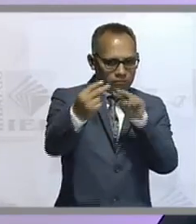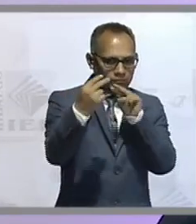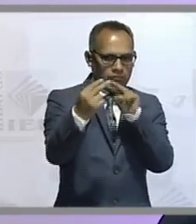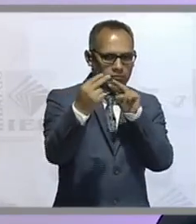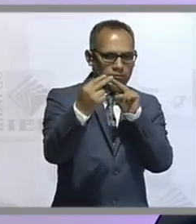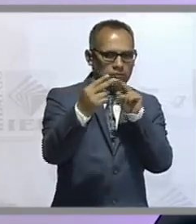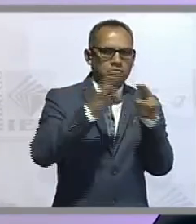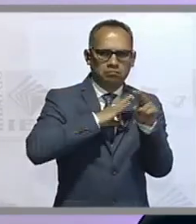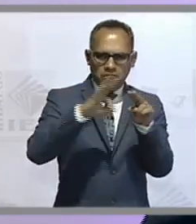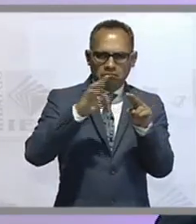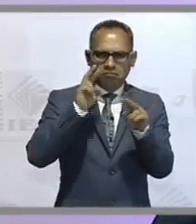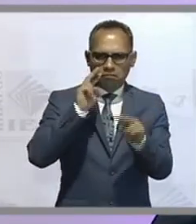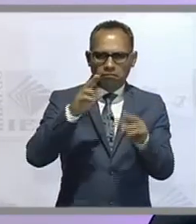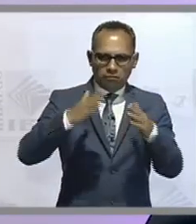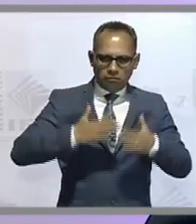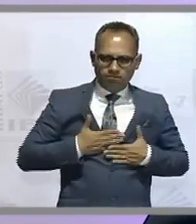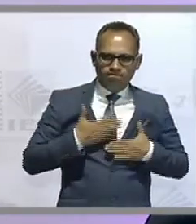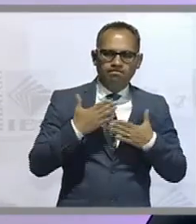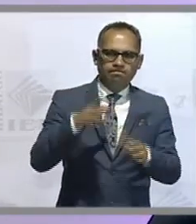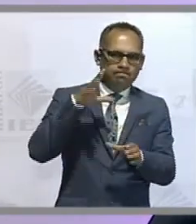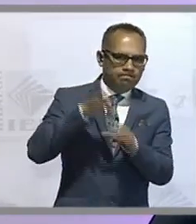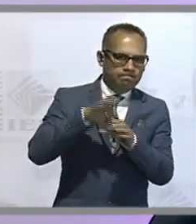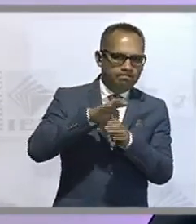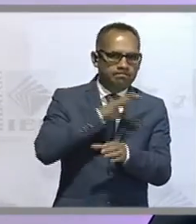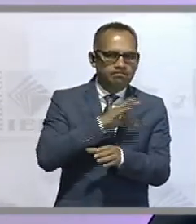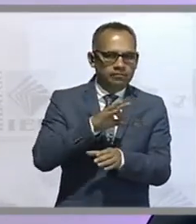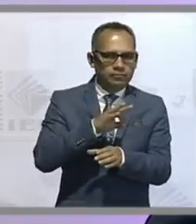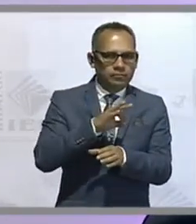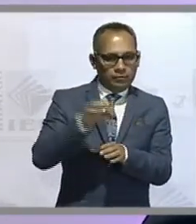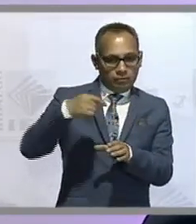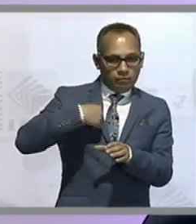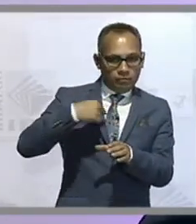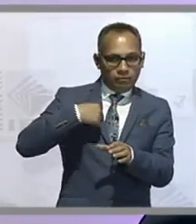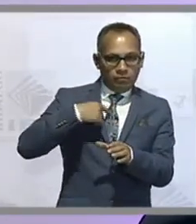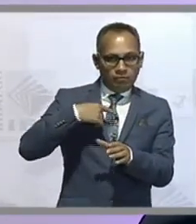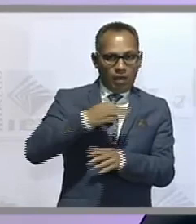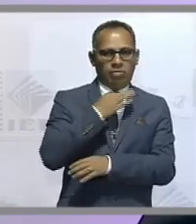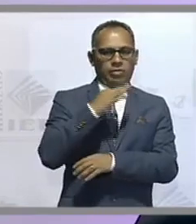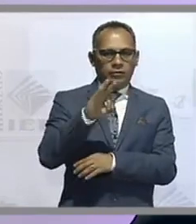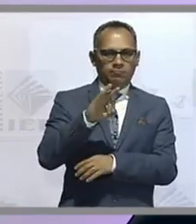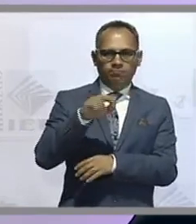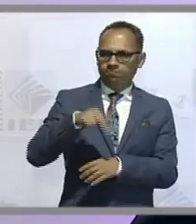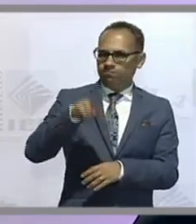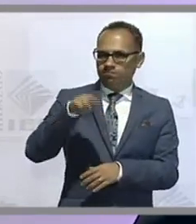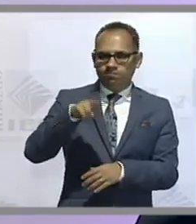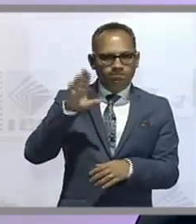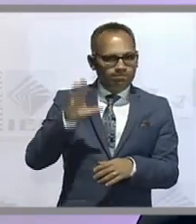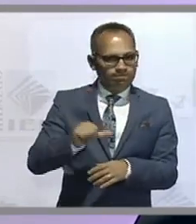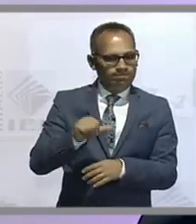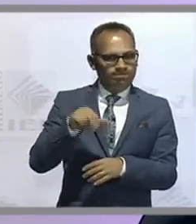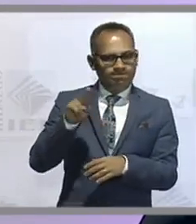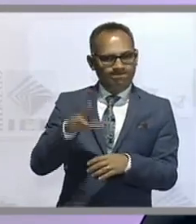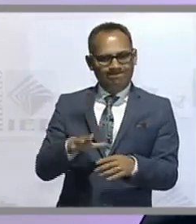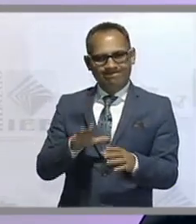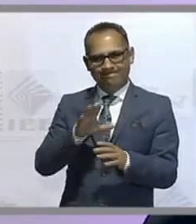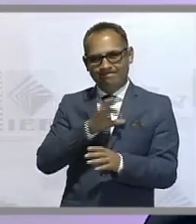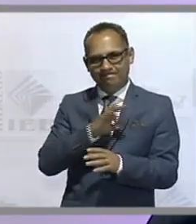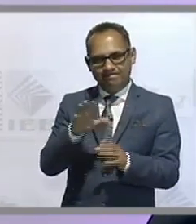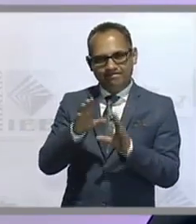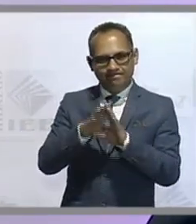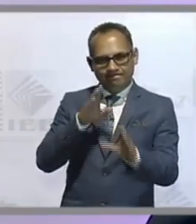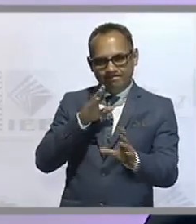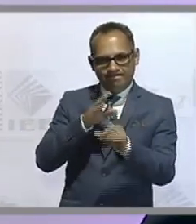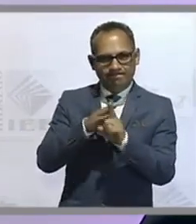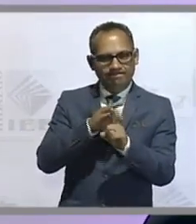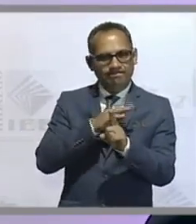confianza porque nunca nunca los traición haré siempre estaré al pie del cañón luchando